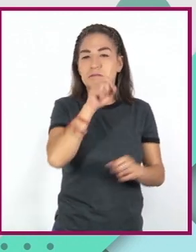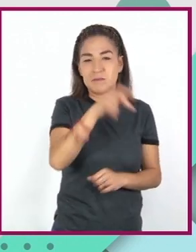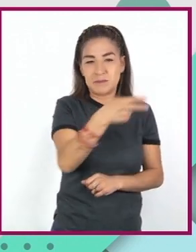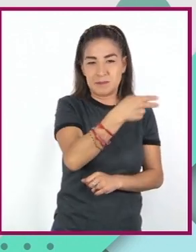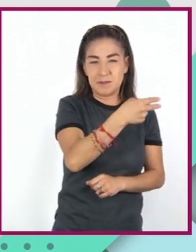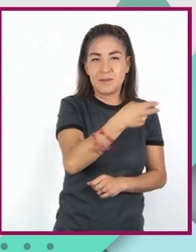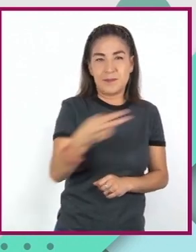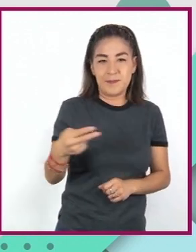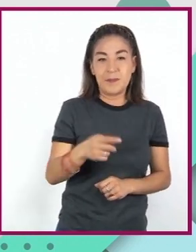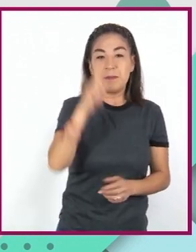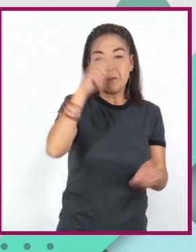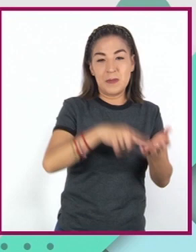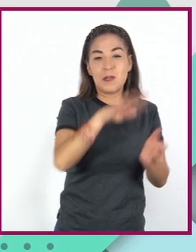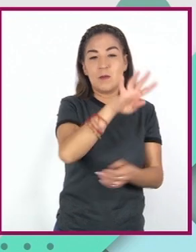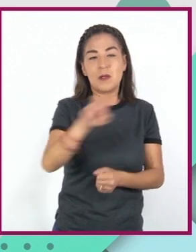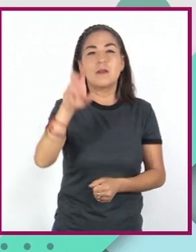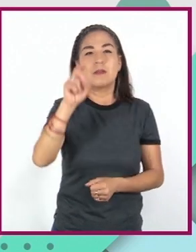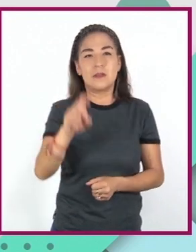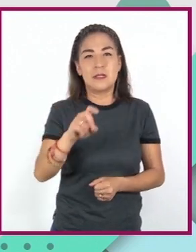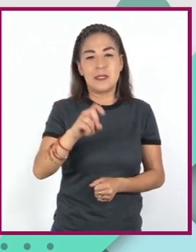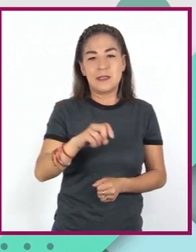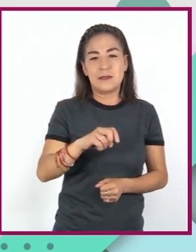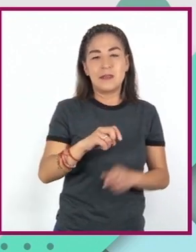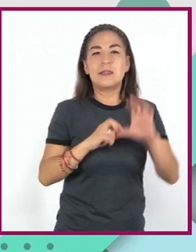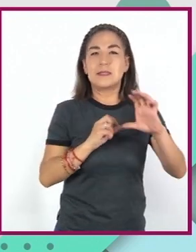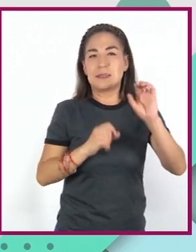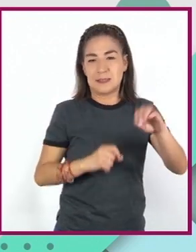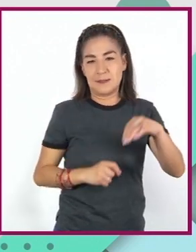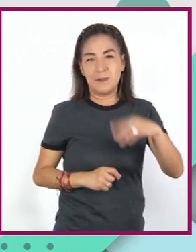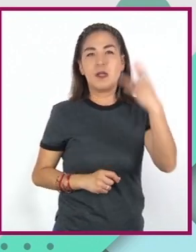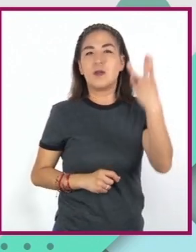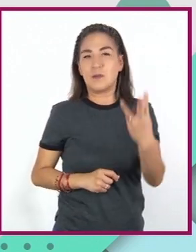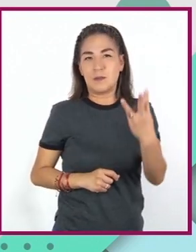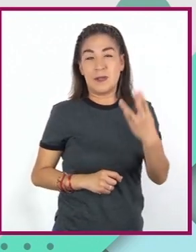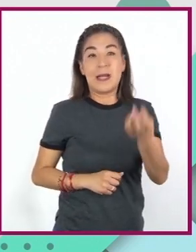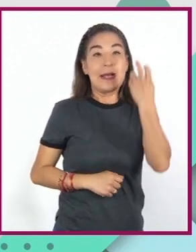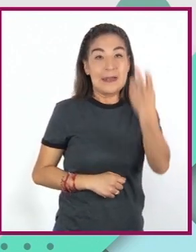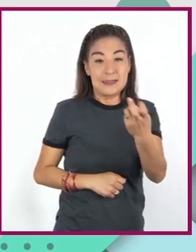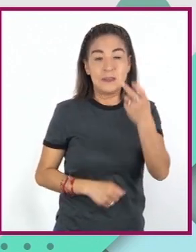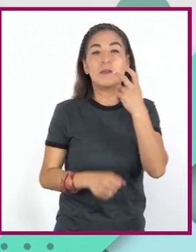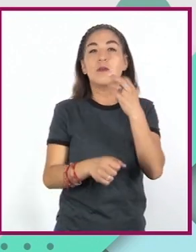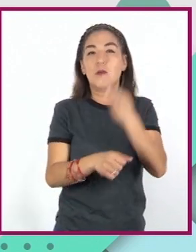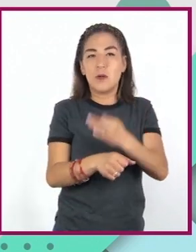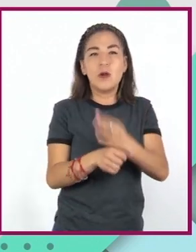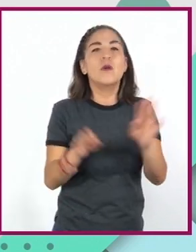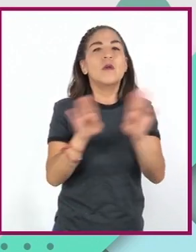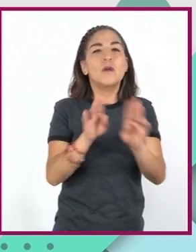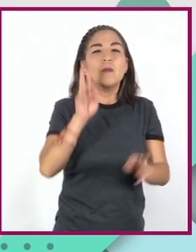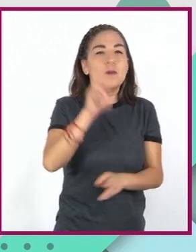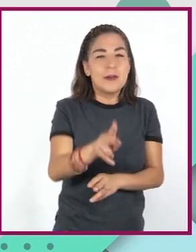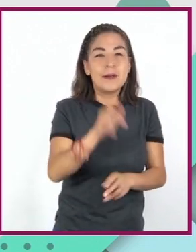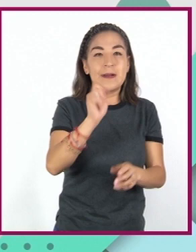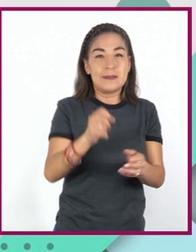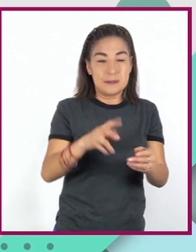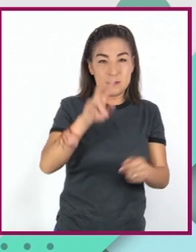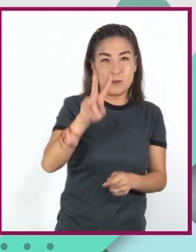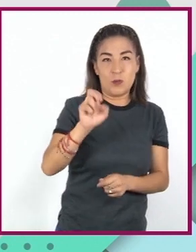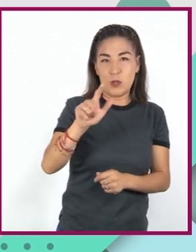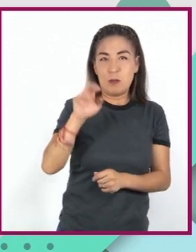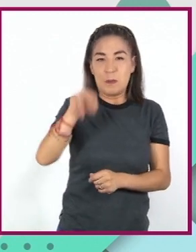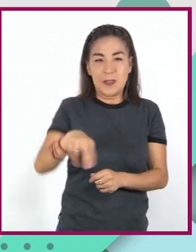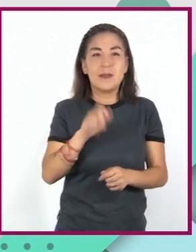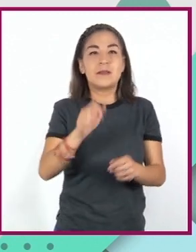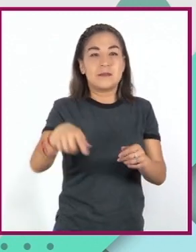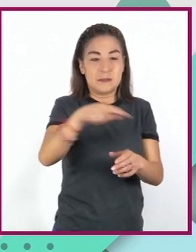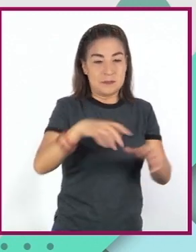a 1430 centímetros cúbicos. Así, determinamos que el volumen del prisma pentagonal